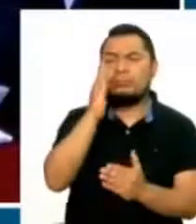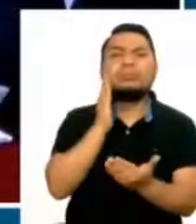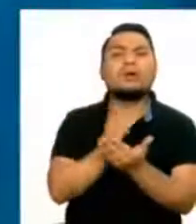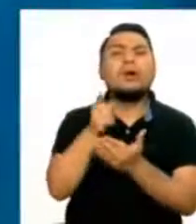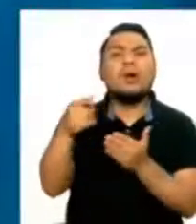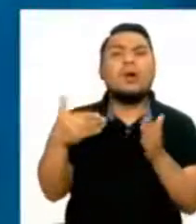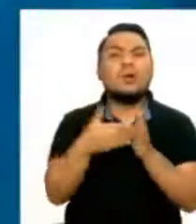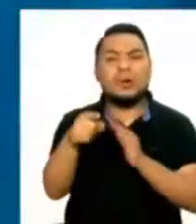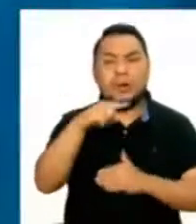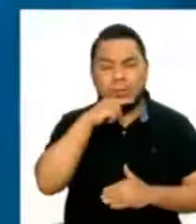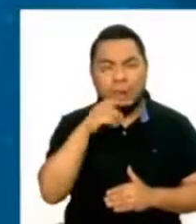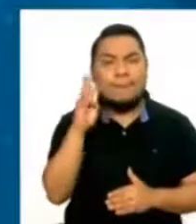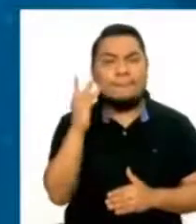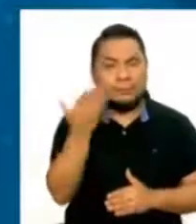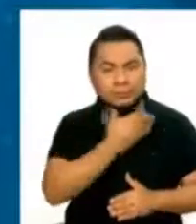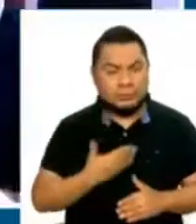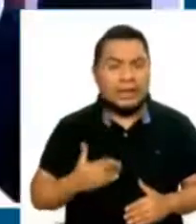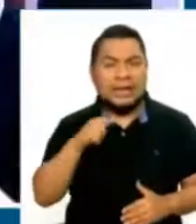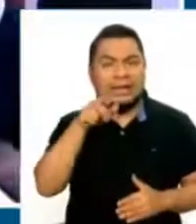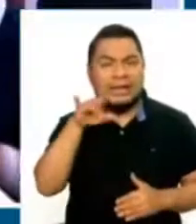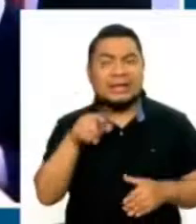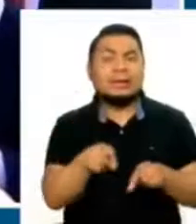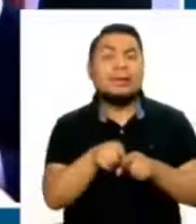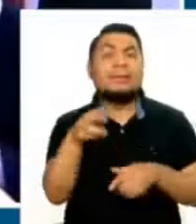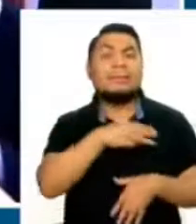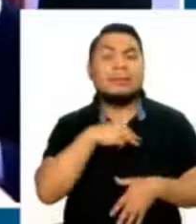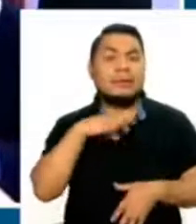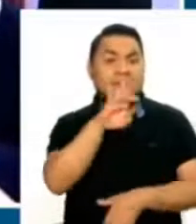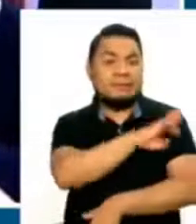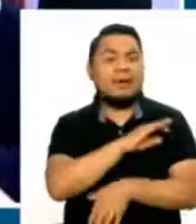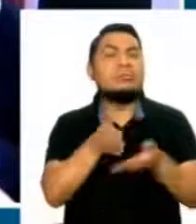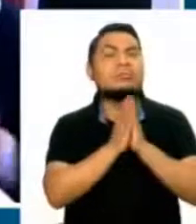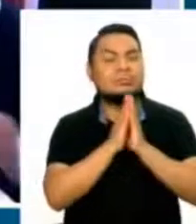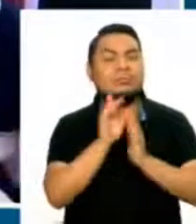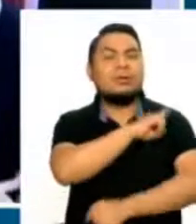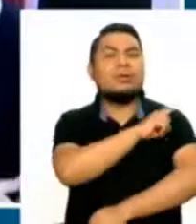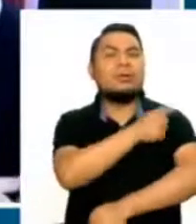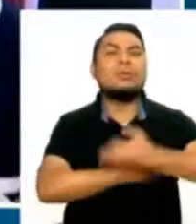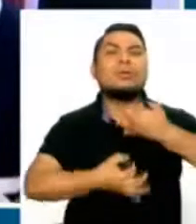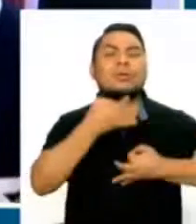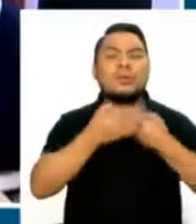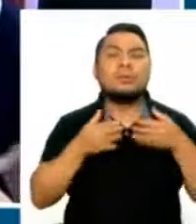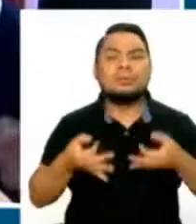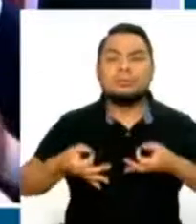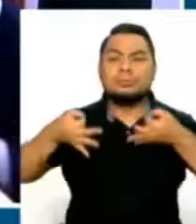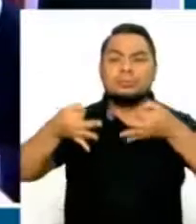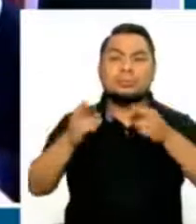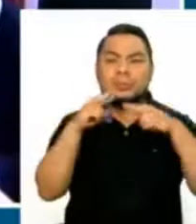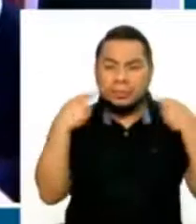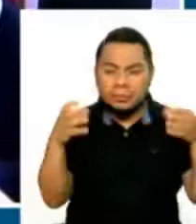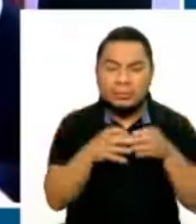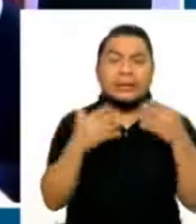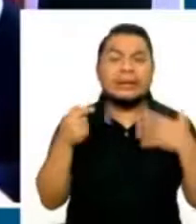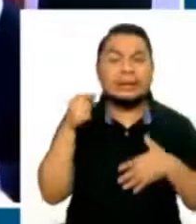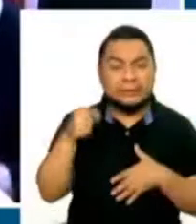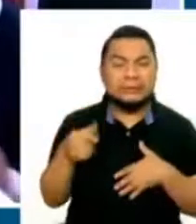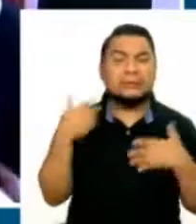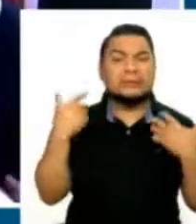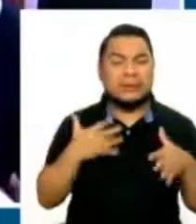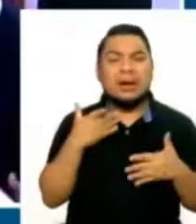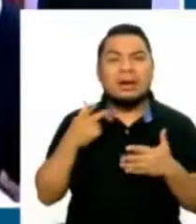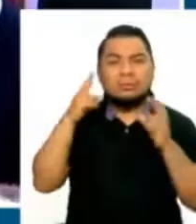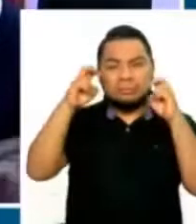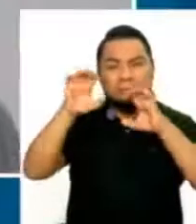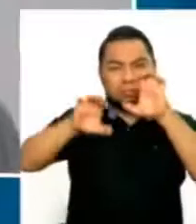contra la primera dama de la nación, Lilia Paredes. El Ministerio Público pidió al Poder Judicial que se postergue la audiencia donde éstas iban a